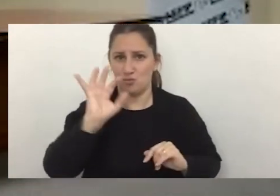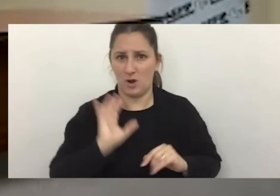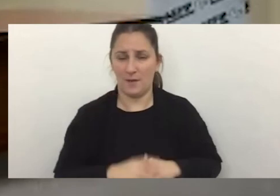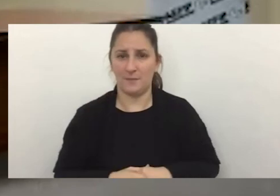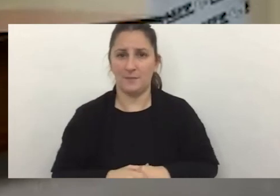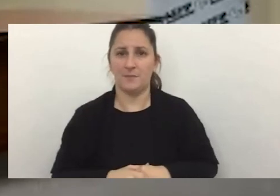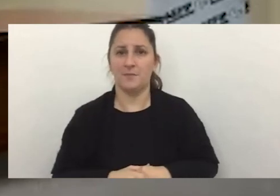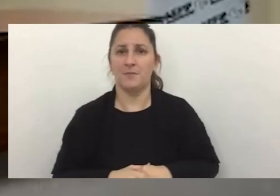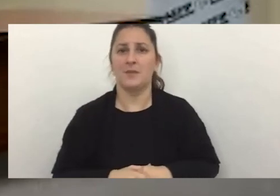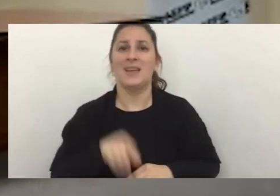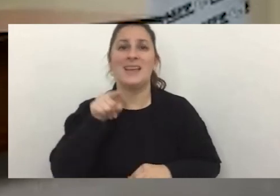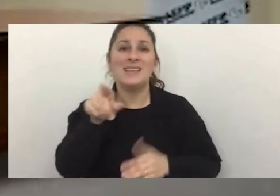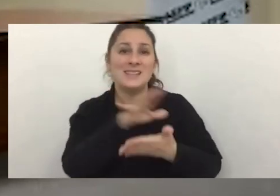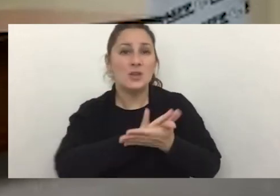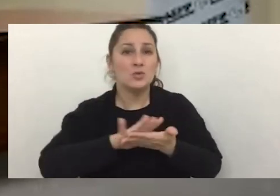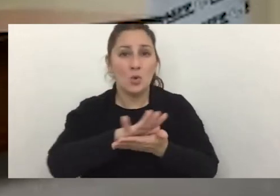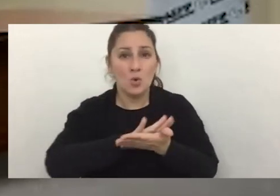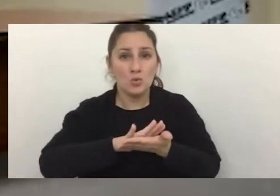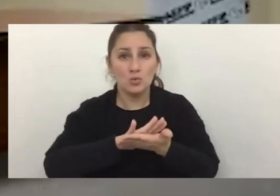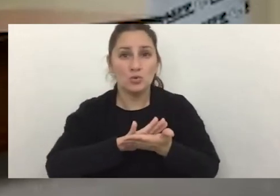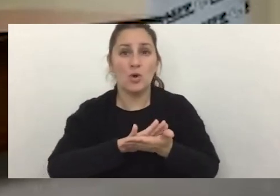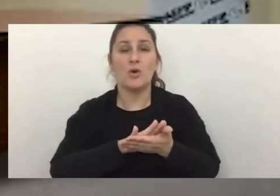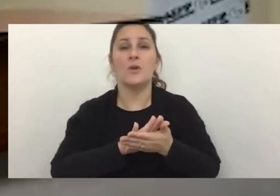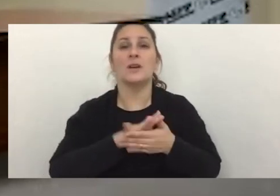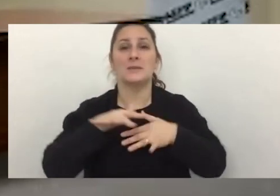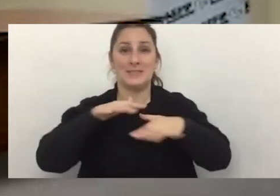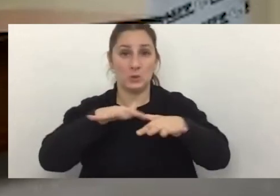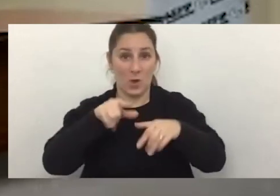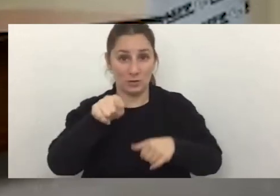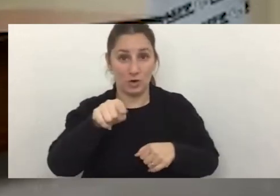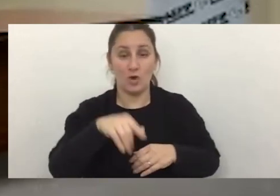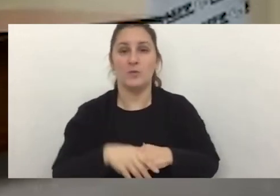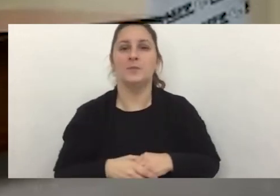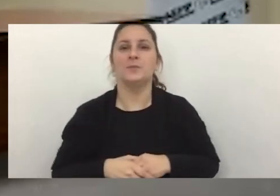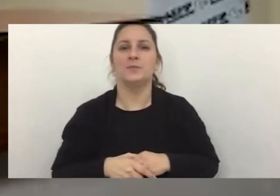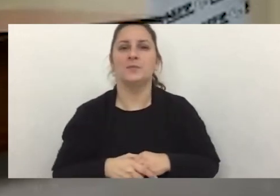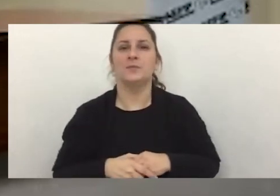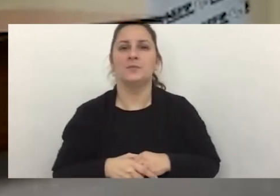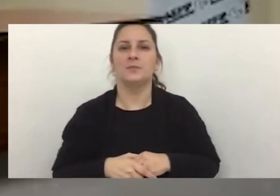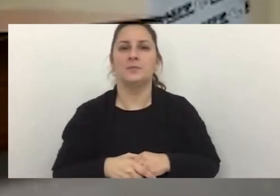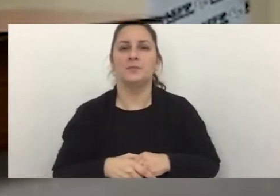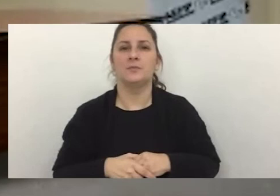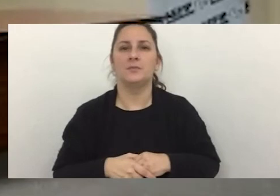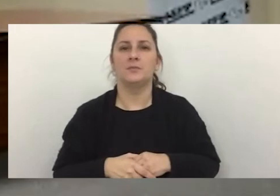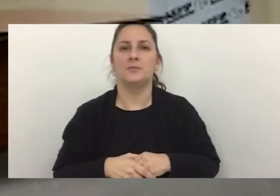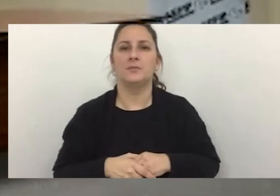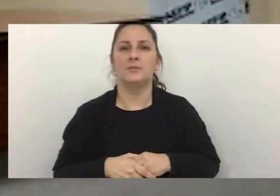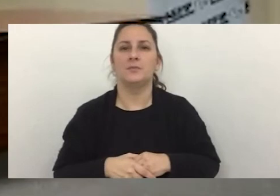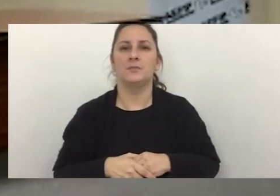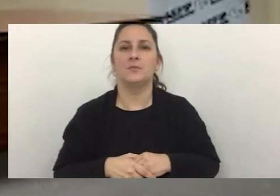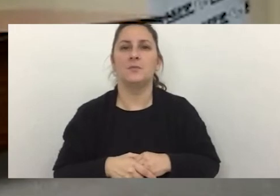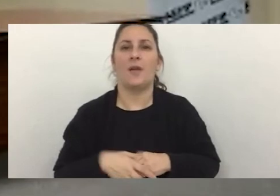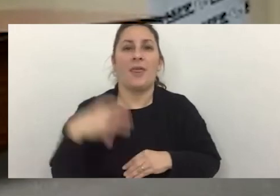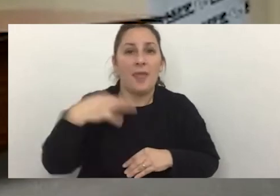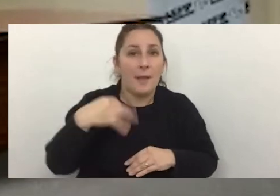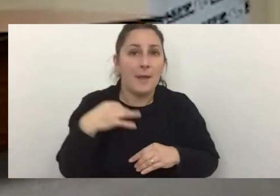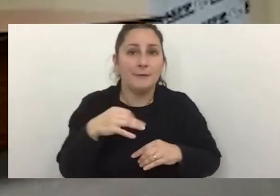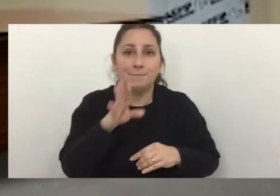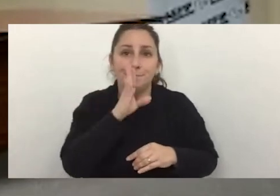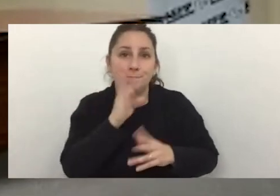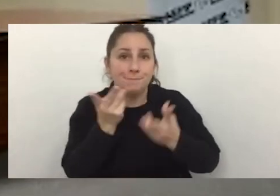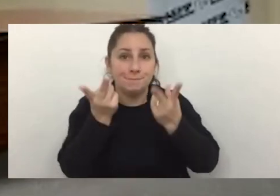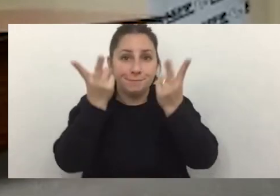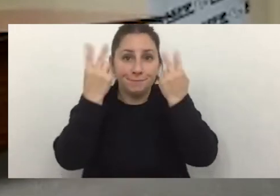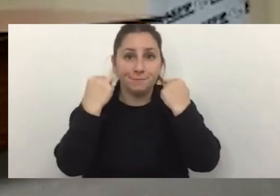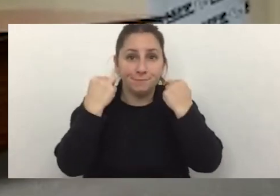Es la solución del caso, y para el caso, esto debe someterse precisamente a este mandato